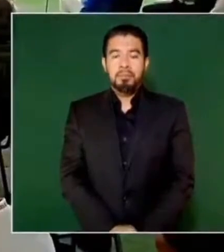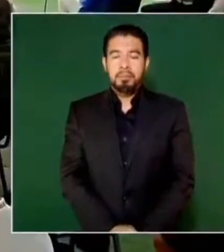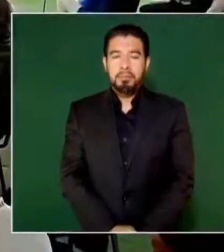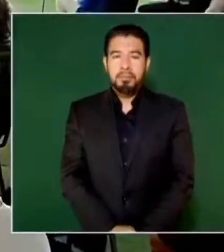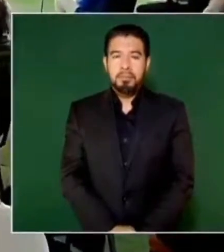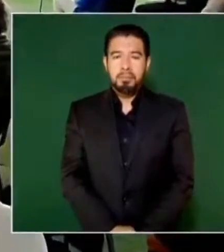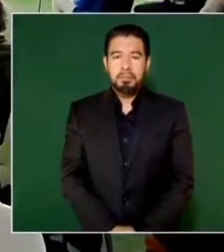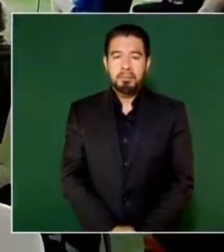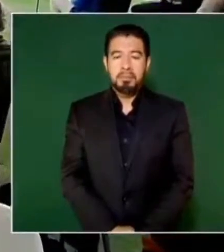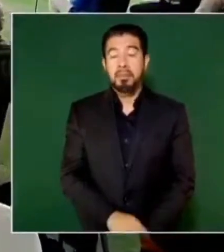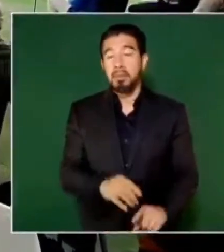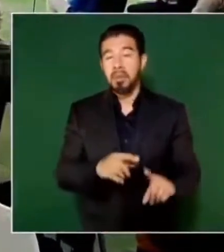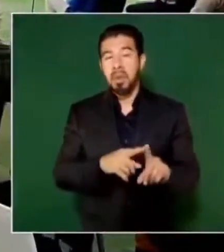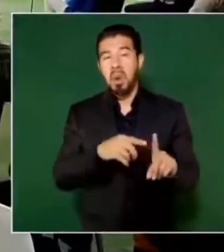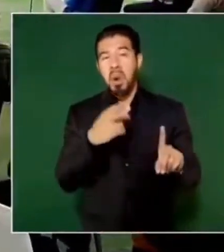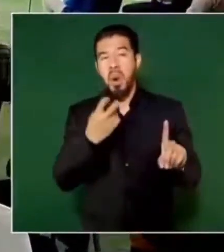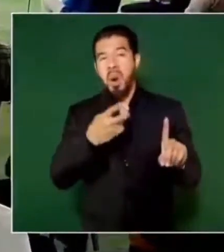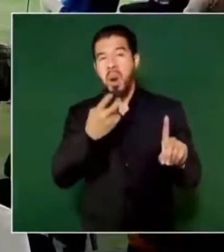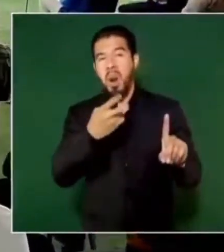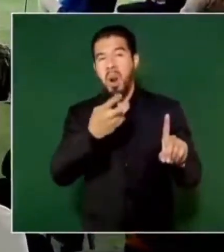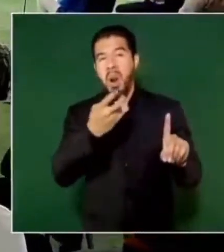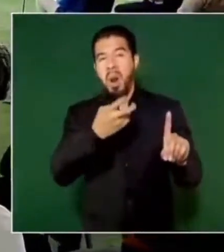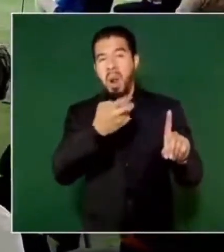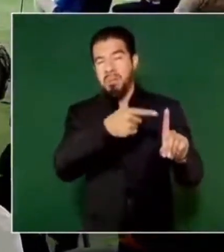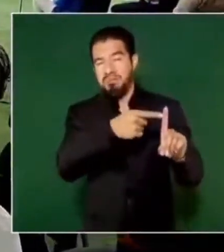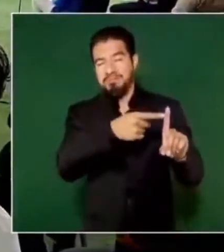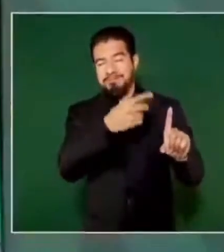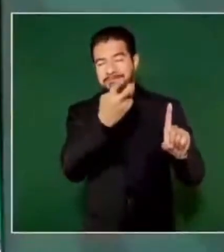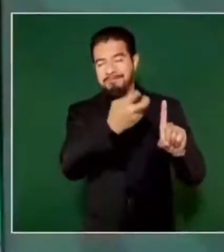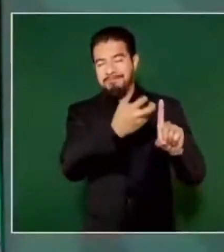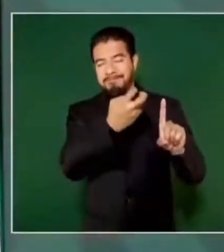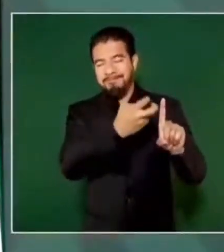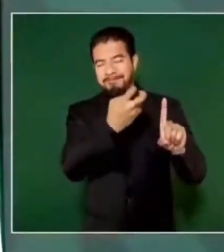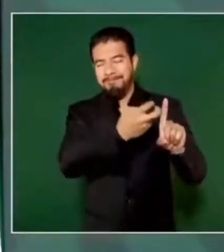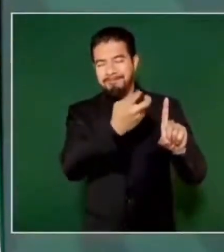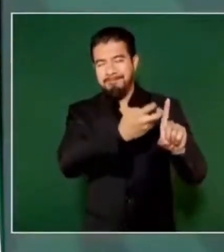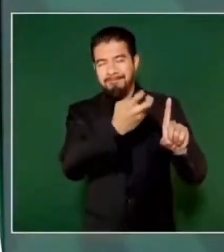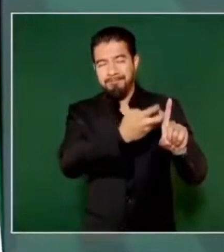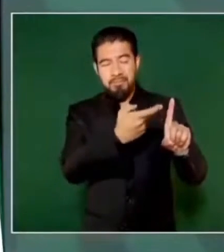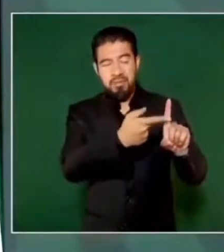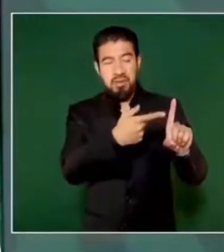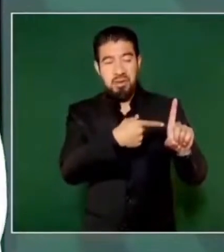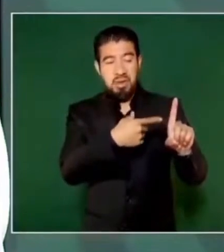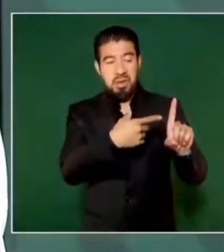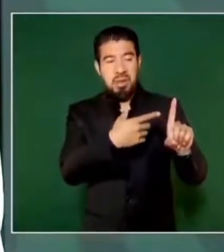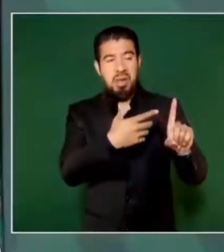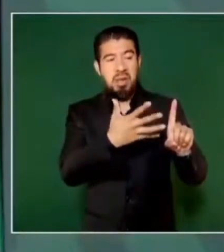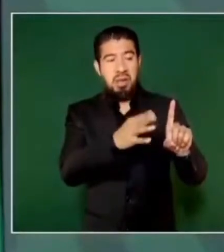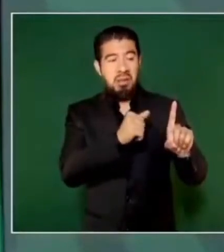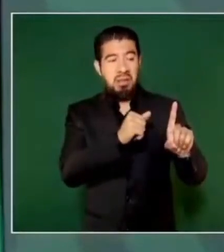Calumnia, que algo queda. La calumnia cuando no mancha tizna.